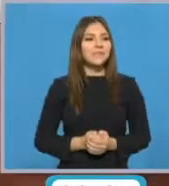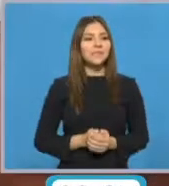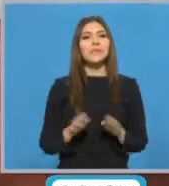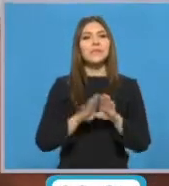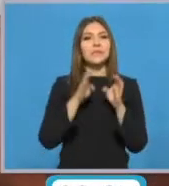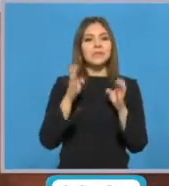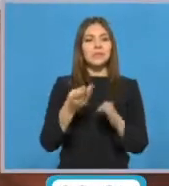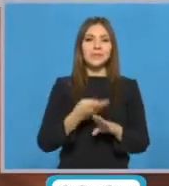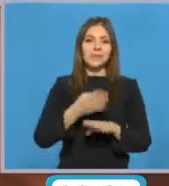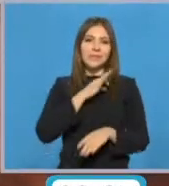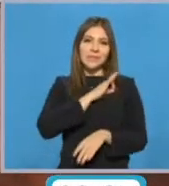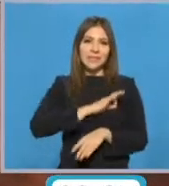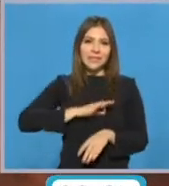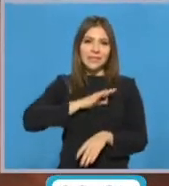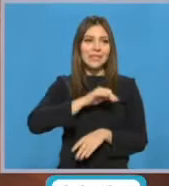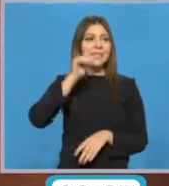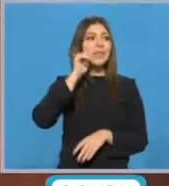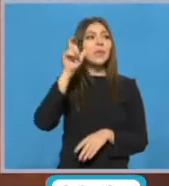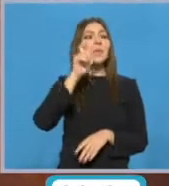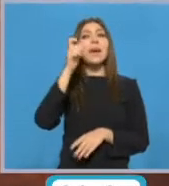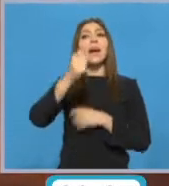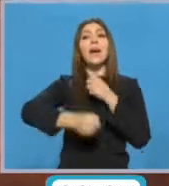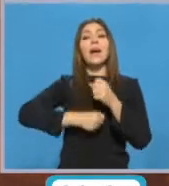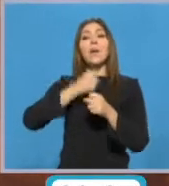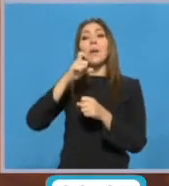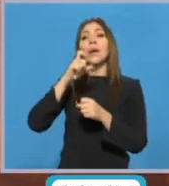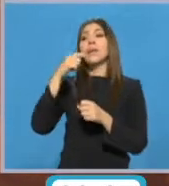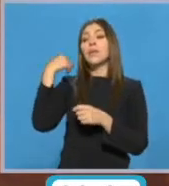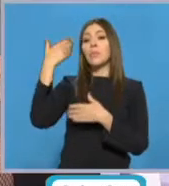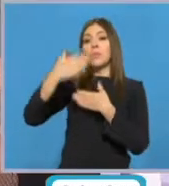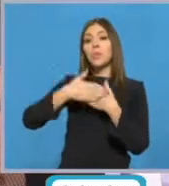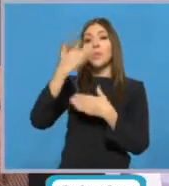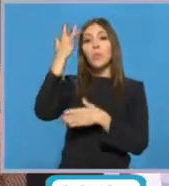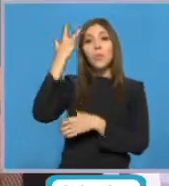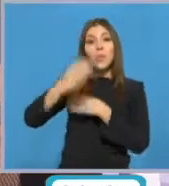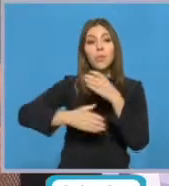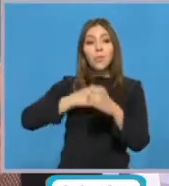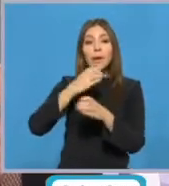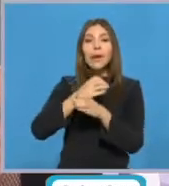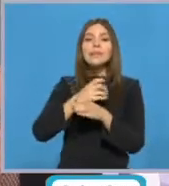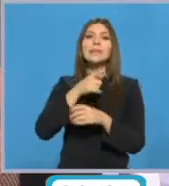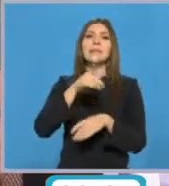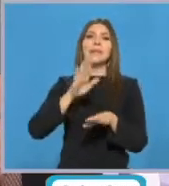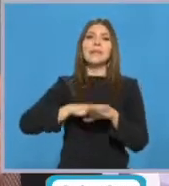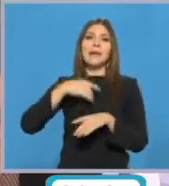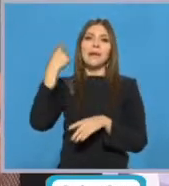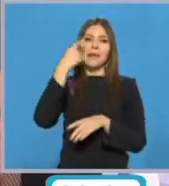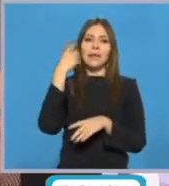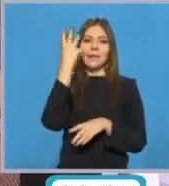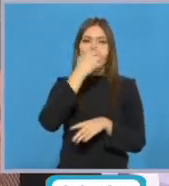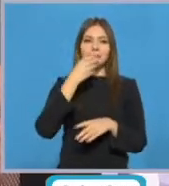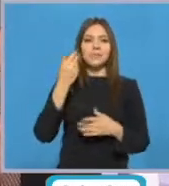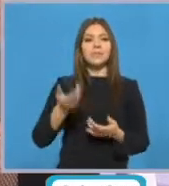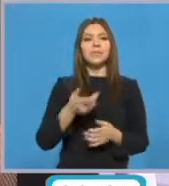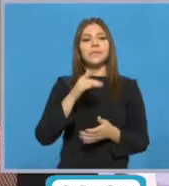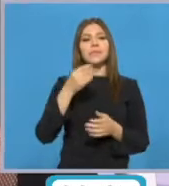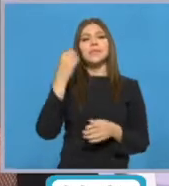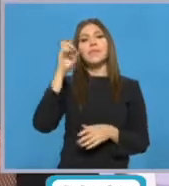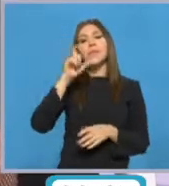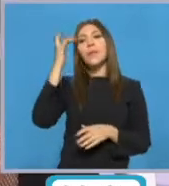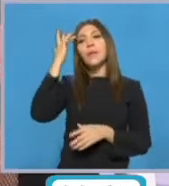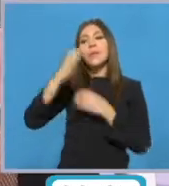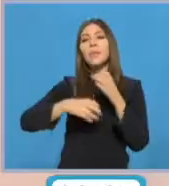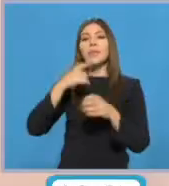muy feliz. Cada vez que cumples años te pones más cumpliendo guapa. años y acercándome, por supuesto, como todos, si somos afortunados, a lo